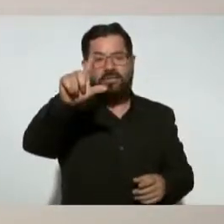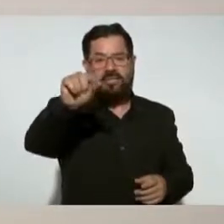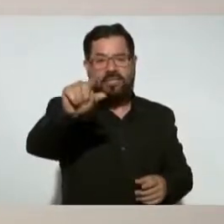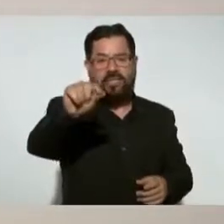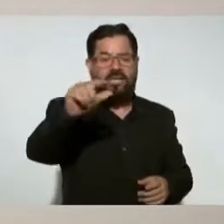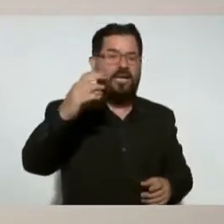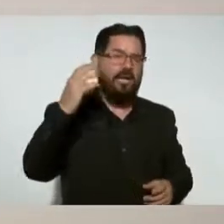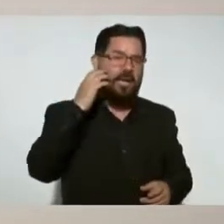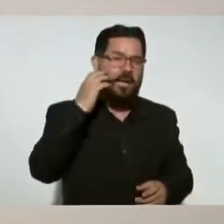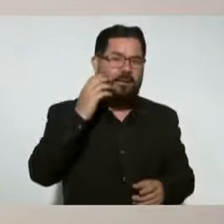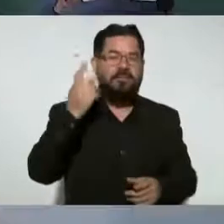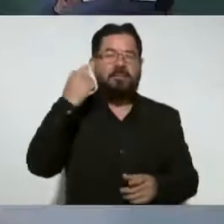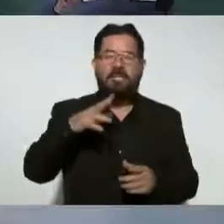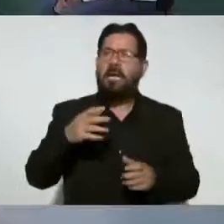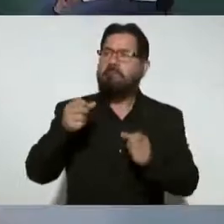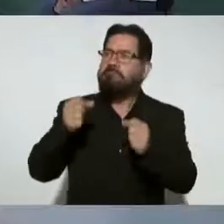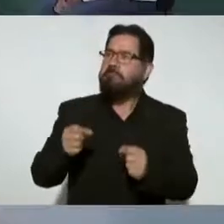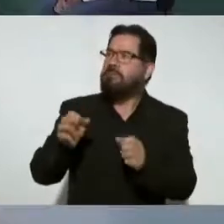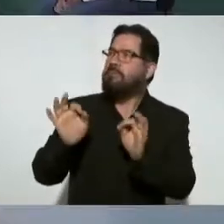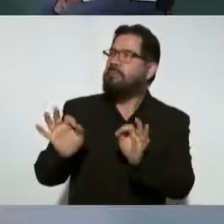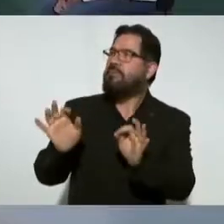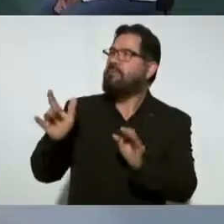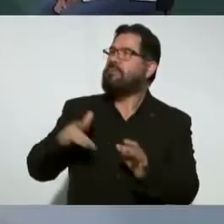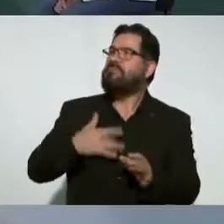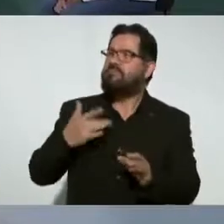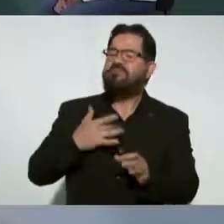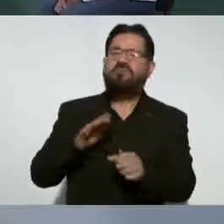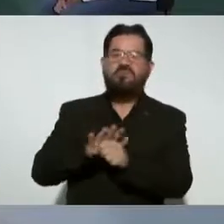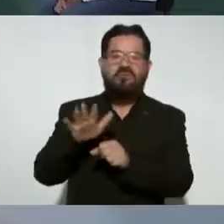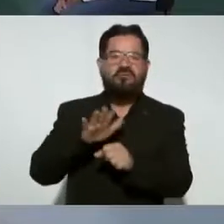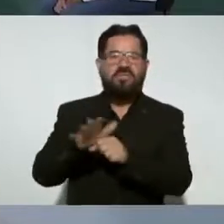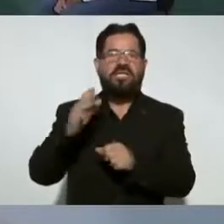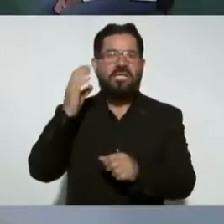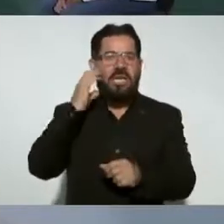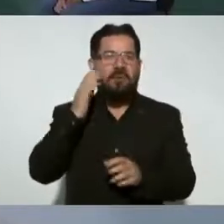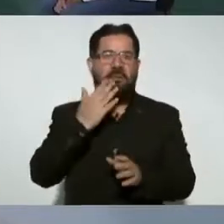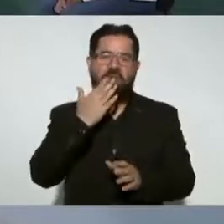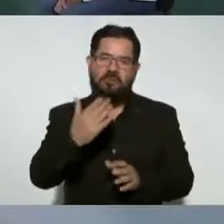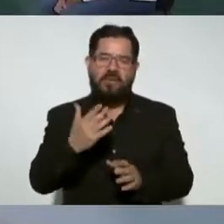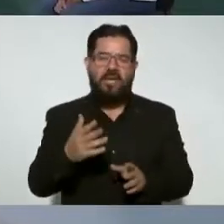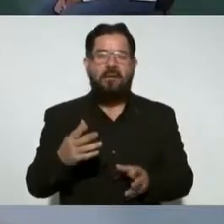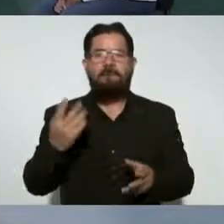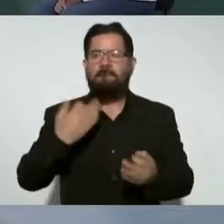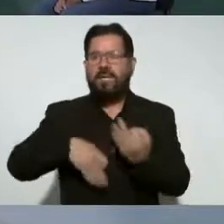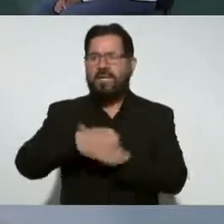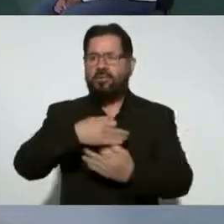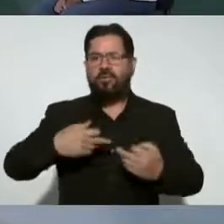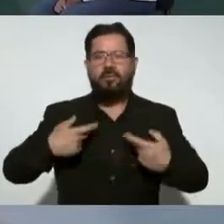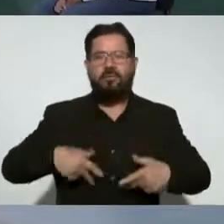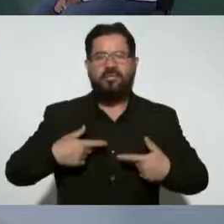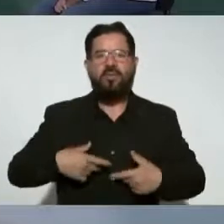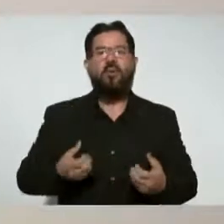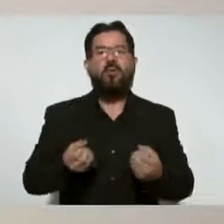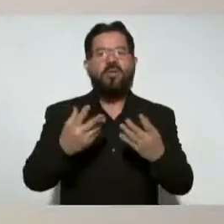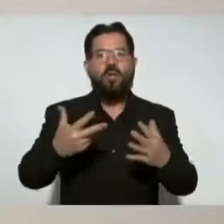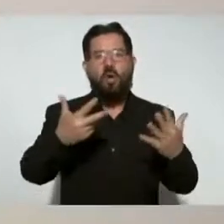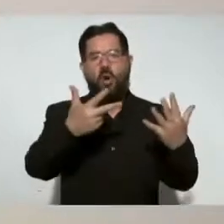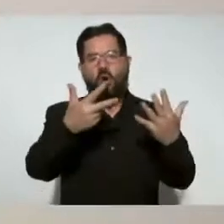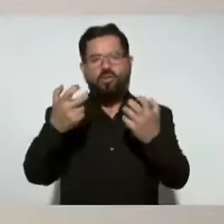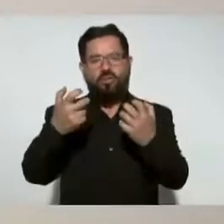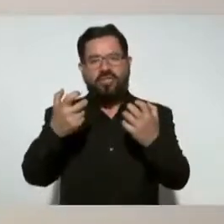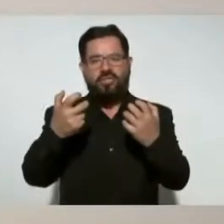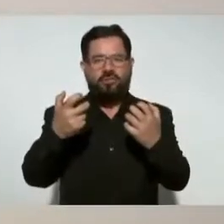estoy seguro van a ser suficientes en calidad y en cantidad para cubrir alrededor de